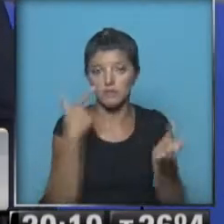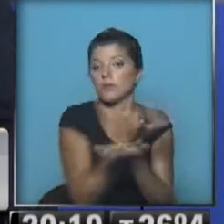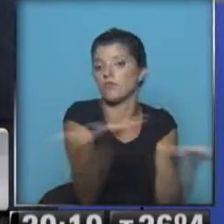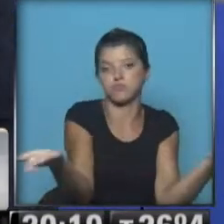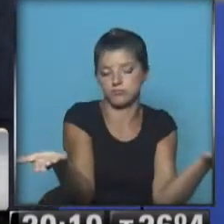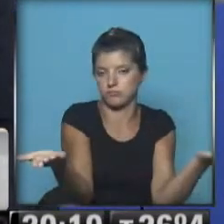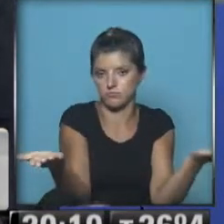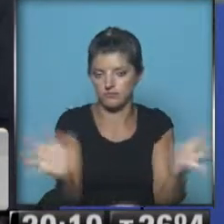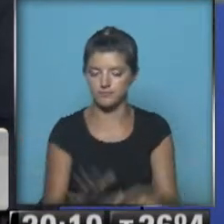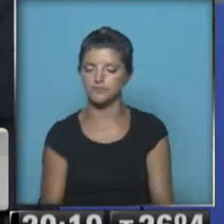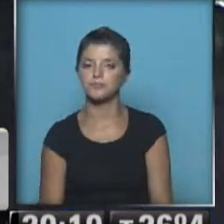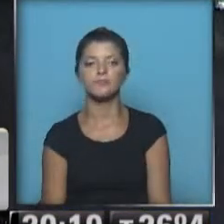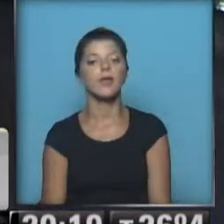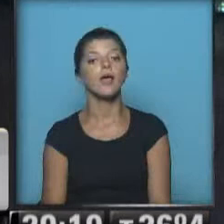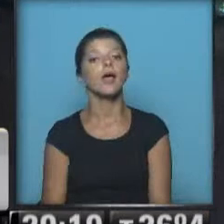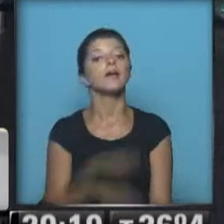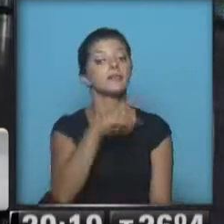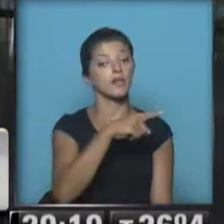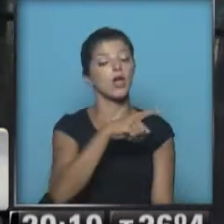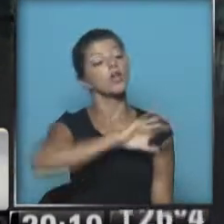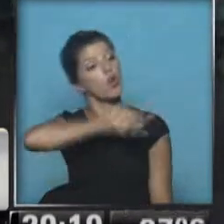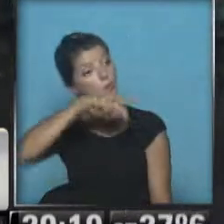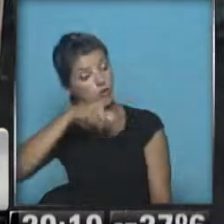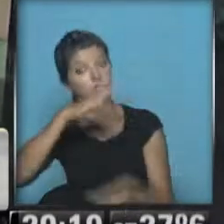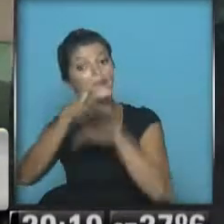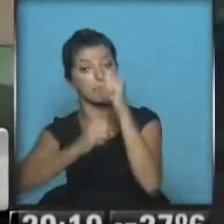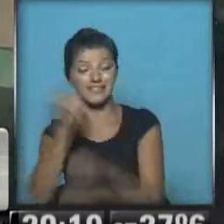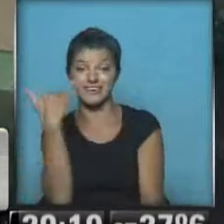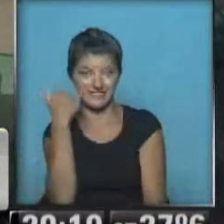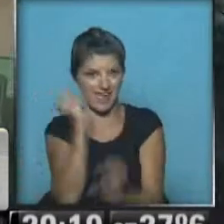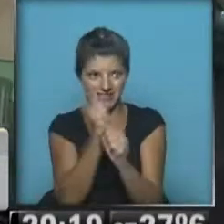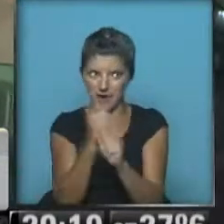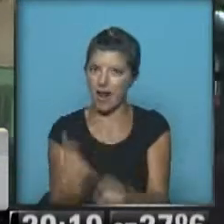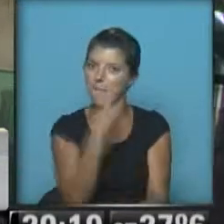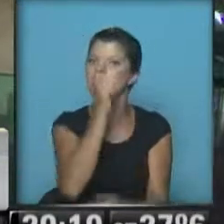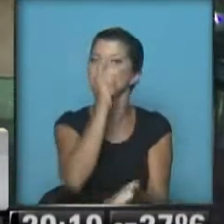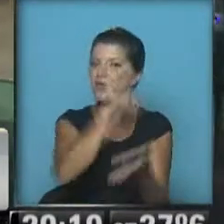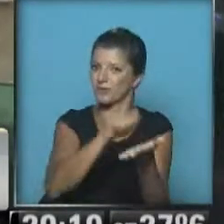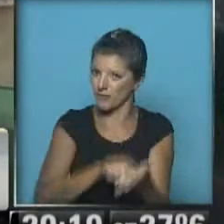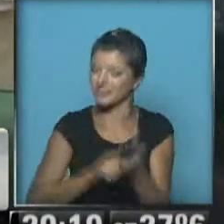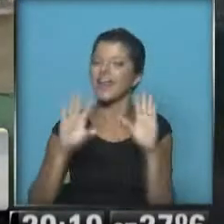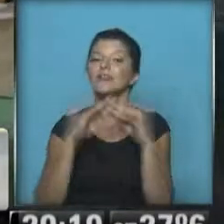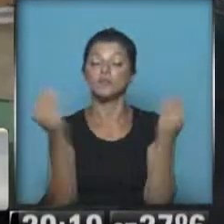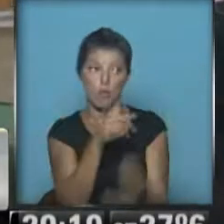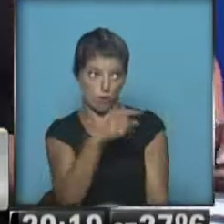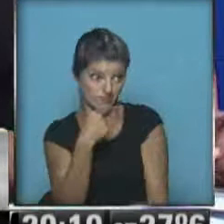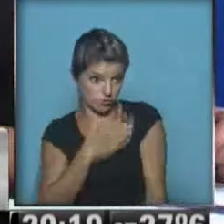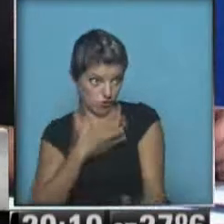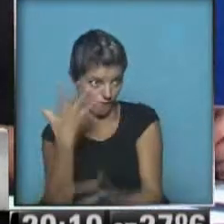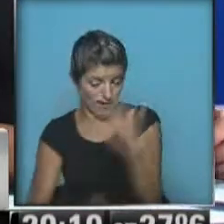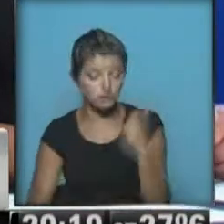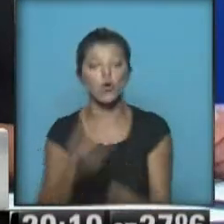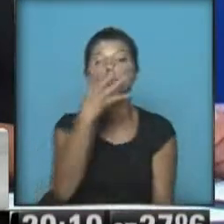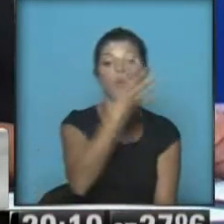públicamente. Bueno, tanto Ibarómetro como el resto de las consultoras, por supuesto, ya están trabajando las primeras encuestas. Los resultados, Ignacio, corregime si me equivoco, estarán en